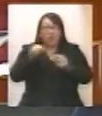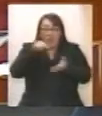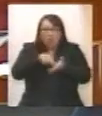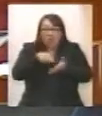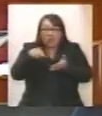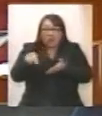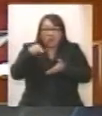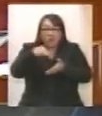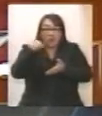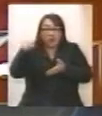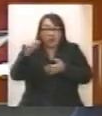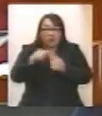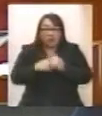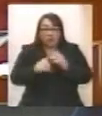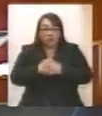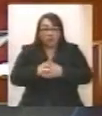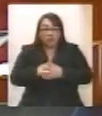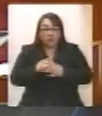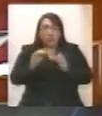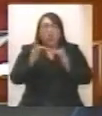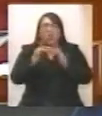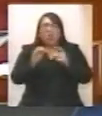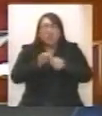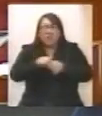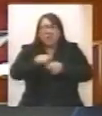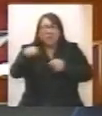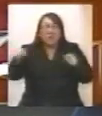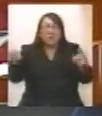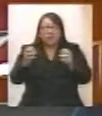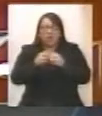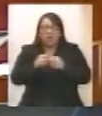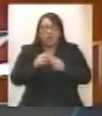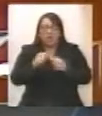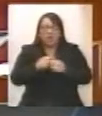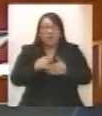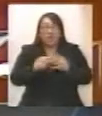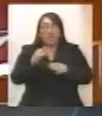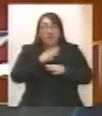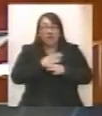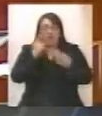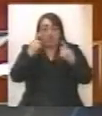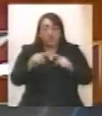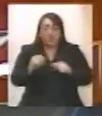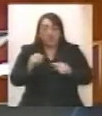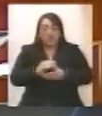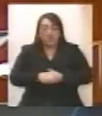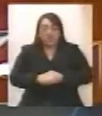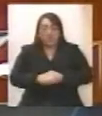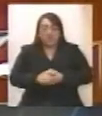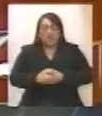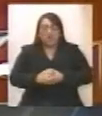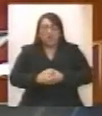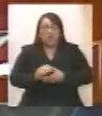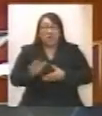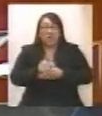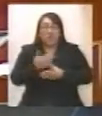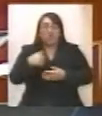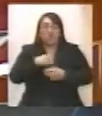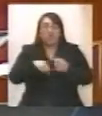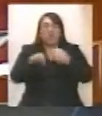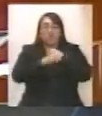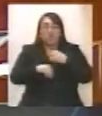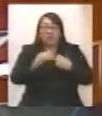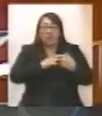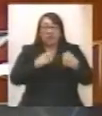puntos con sus respectivas coordenadas geográficas, las que fueron acordadas bilateralmente entre nuestro país y